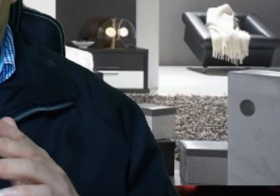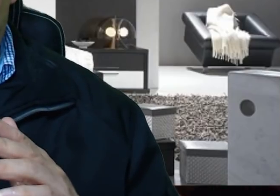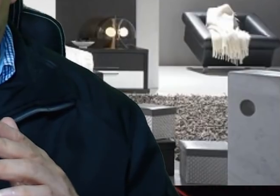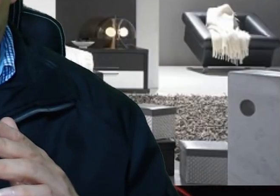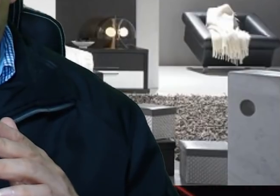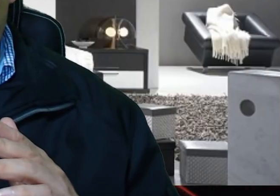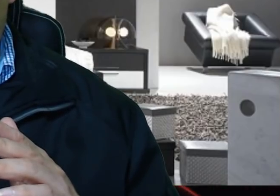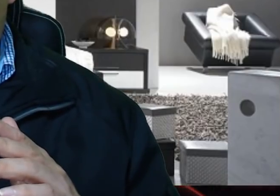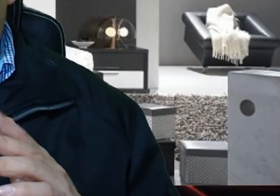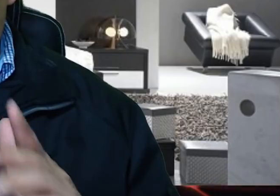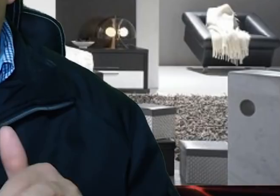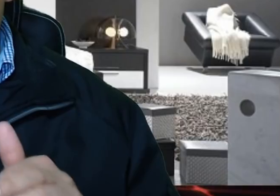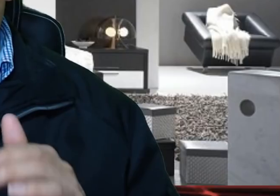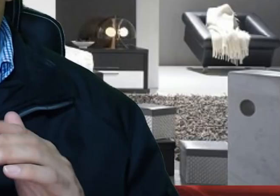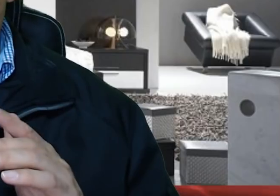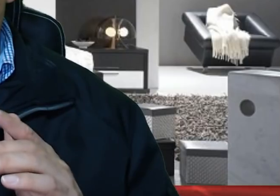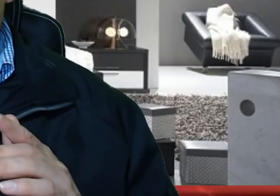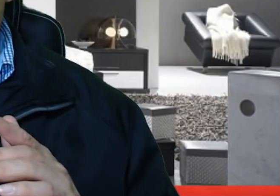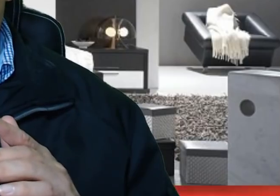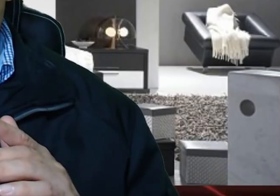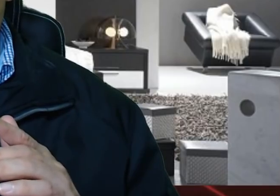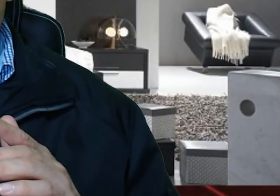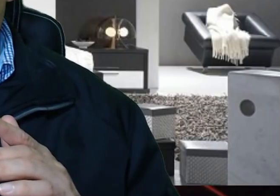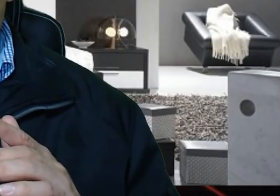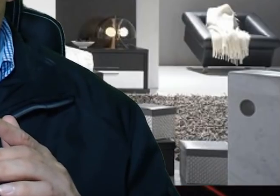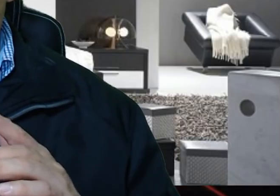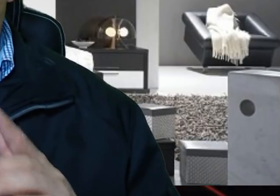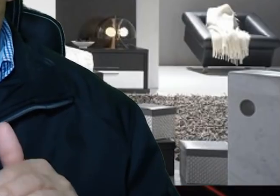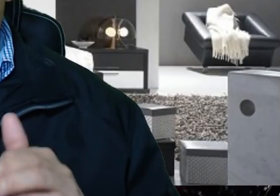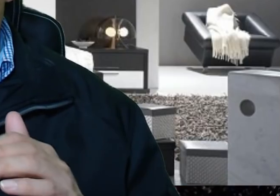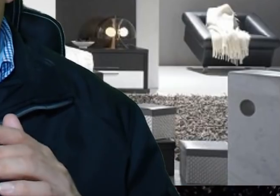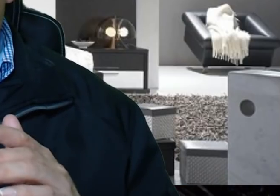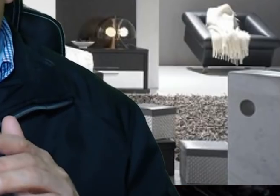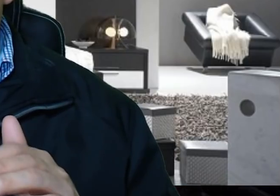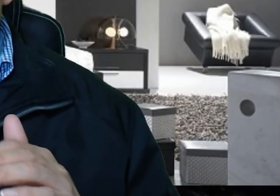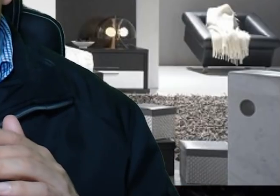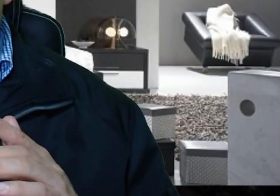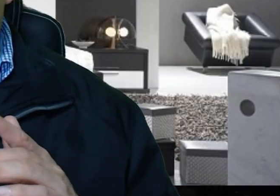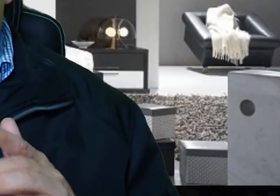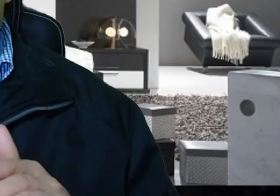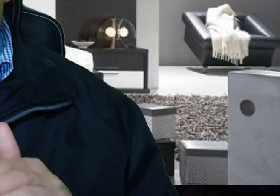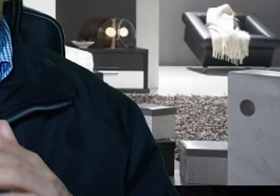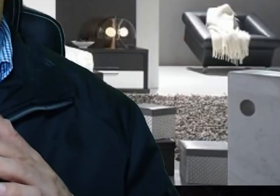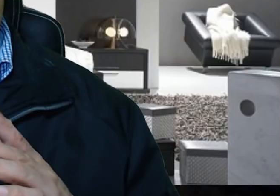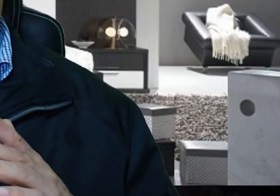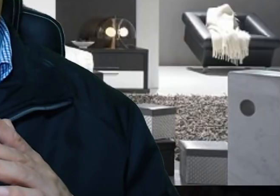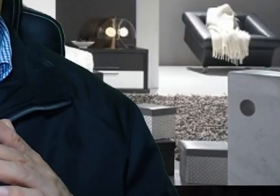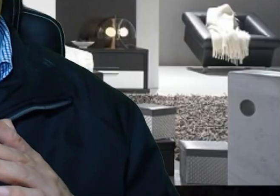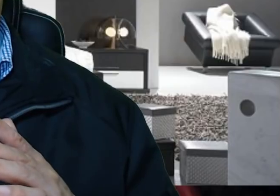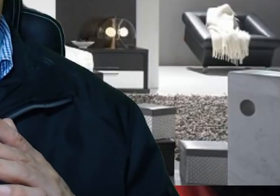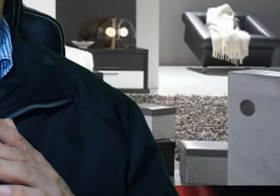Obrador a Felipe Calderón, al gobernador de Tamaulipas, Cabeza de